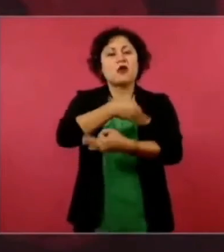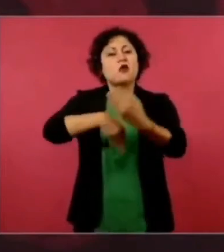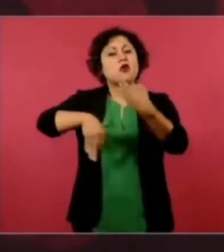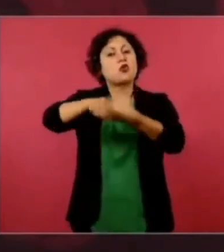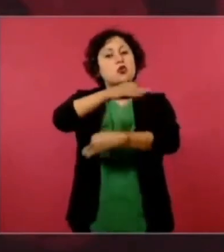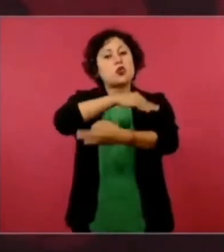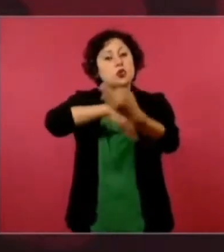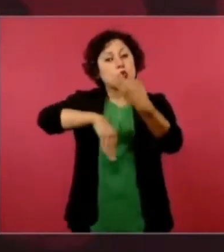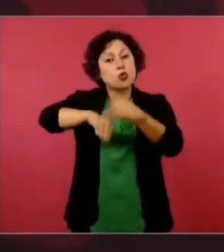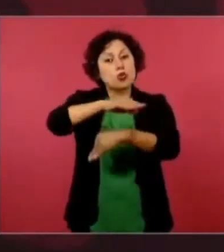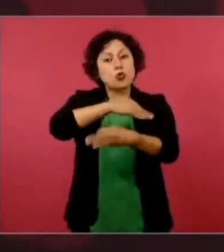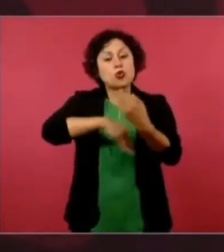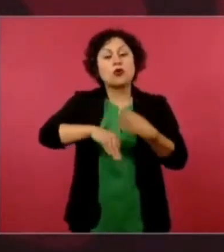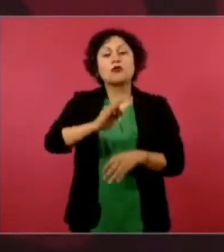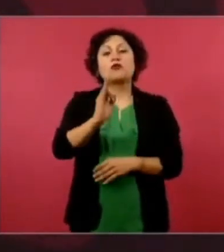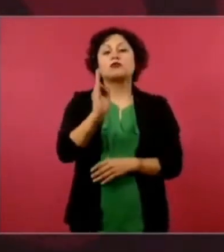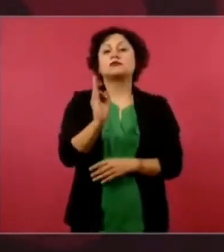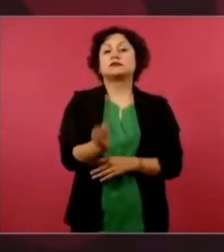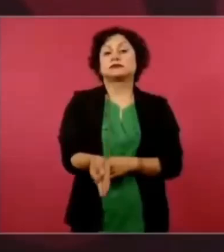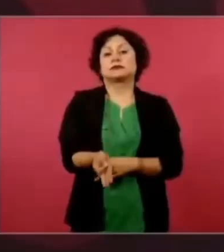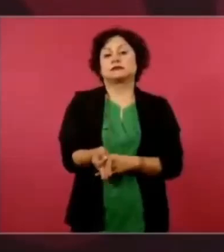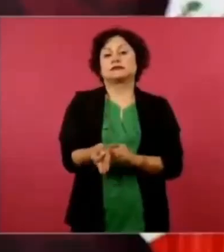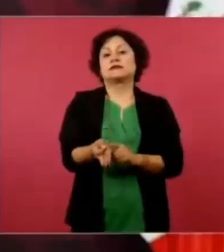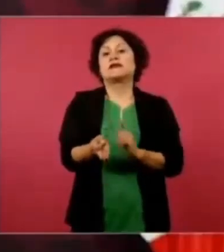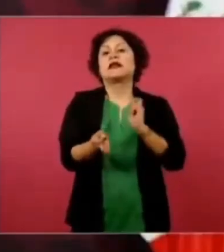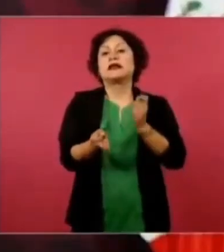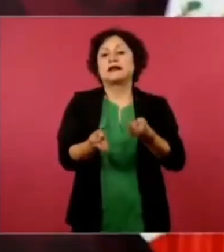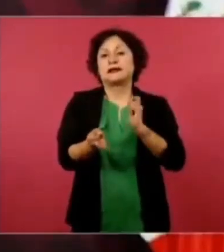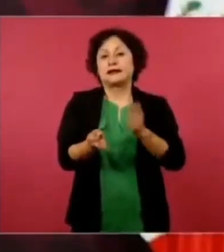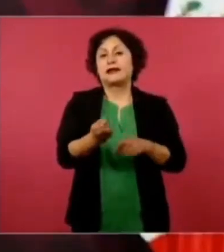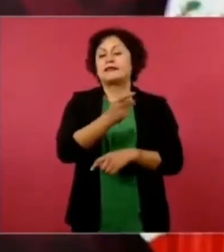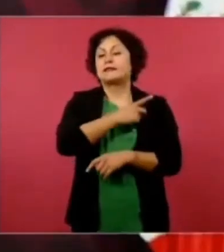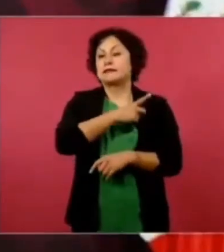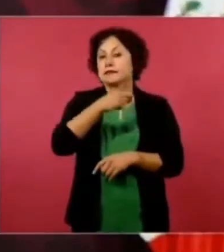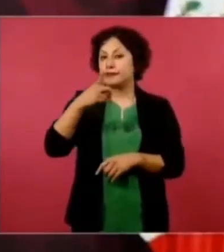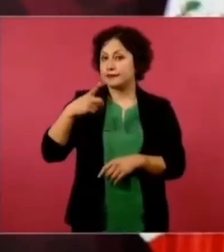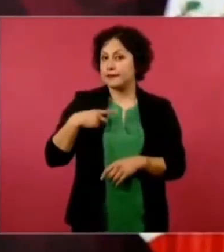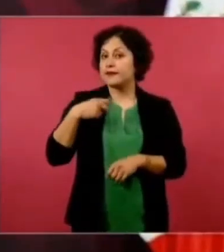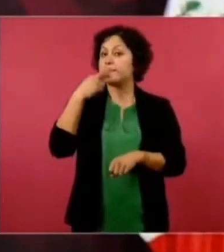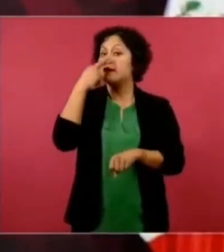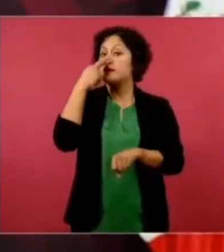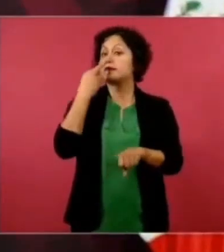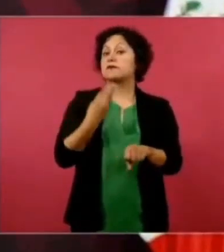de que hay responsabilidades.